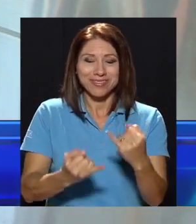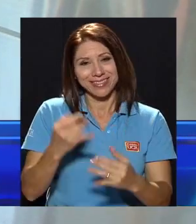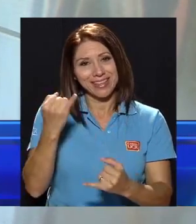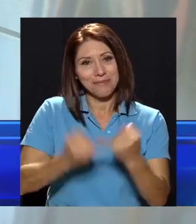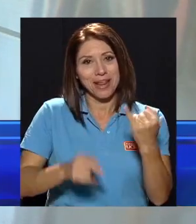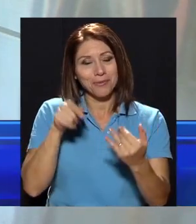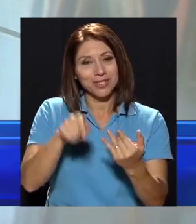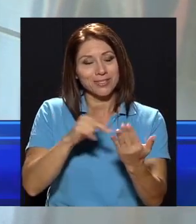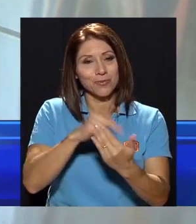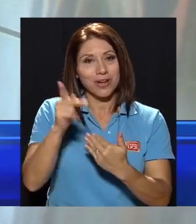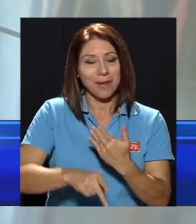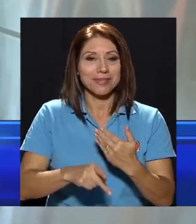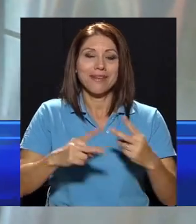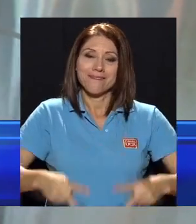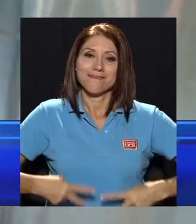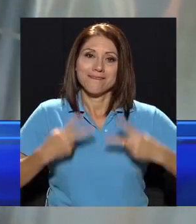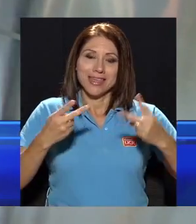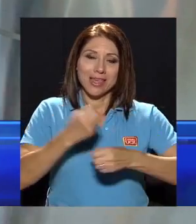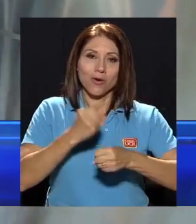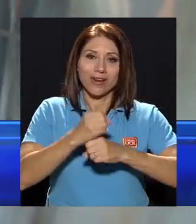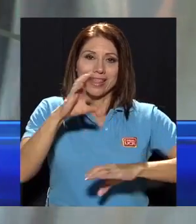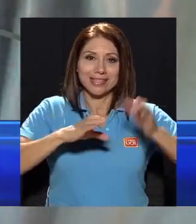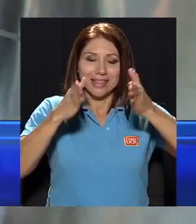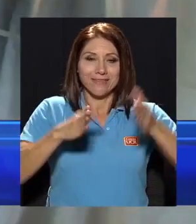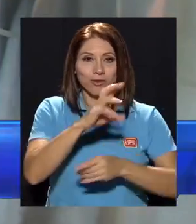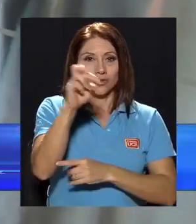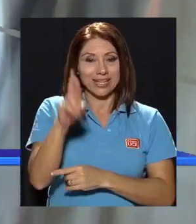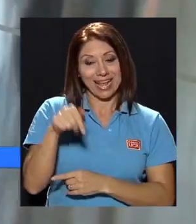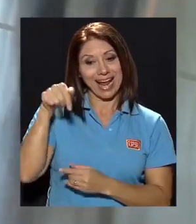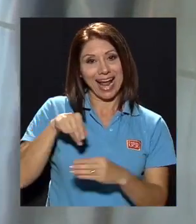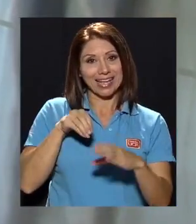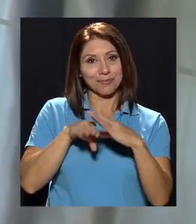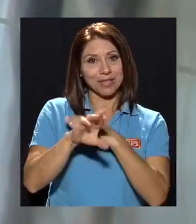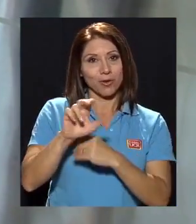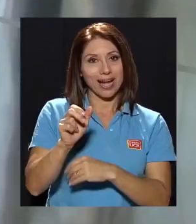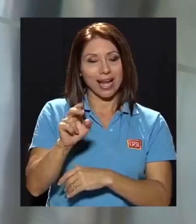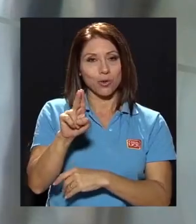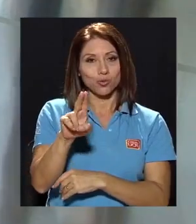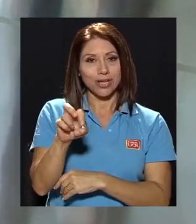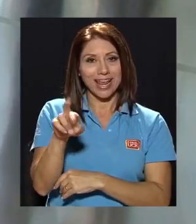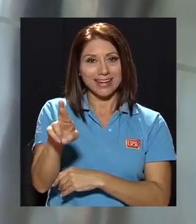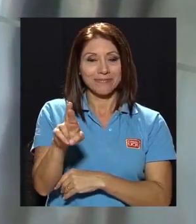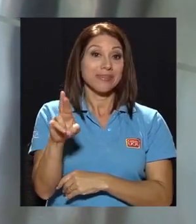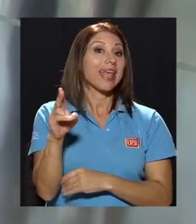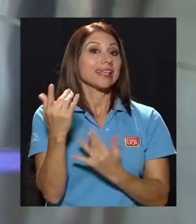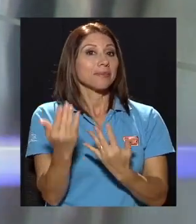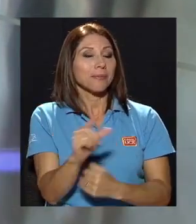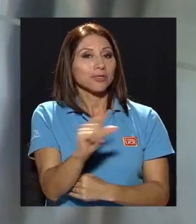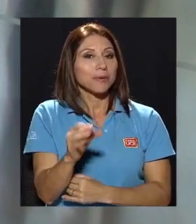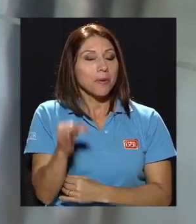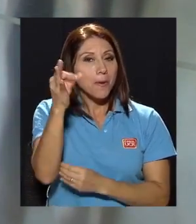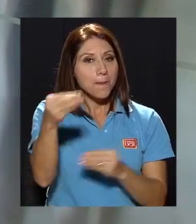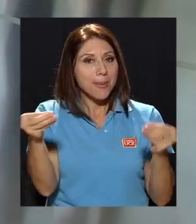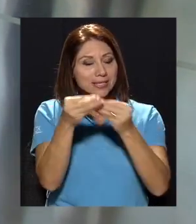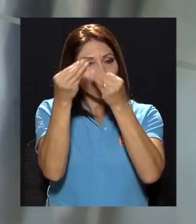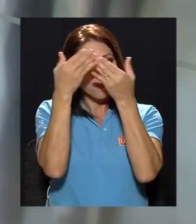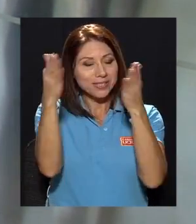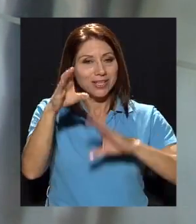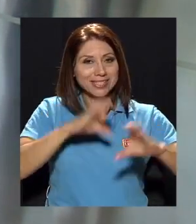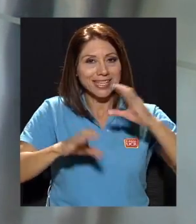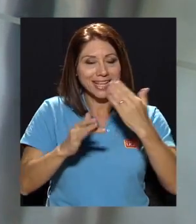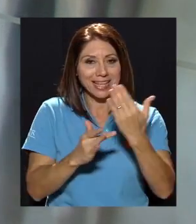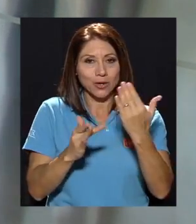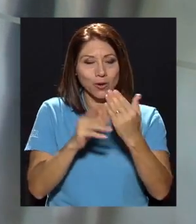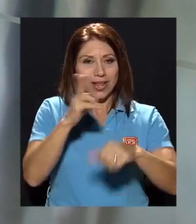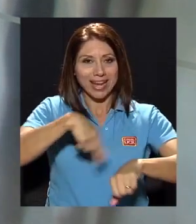de vida y obra de científicos y científicas costarricenses aquí en Espectro Canal UC. Los esperamos la próxima semana con más información sobre la ciencia